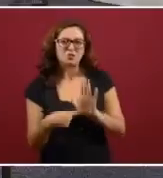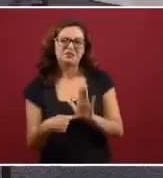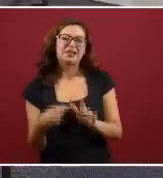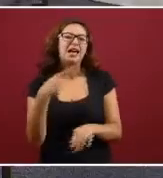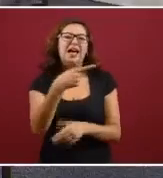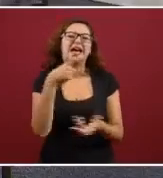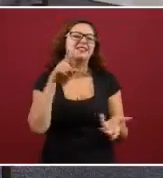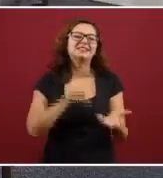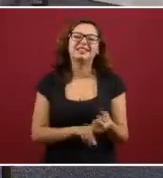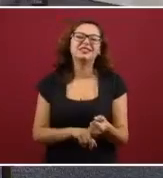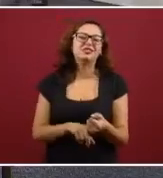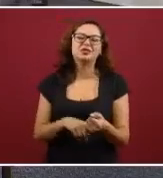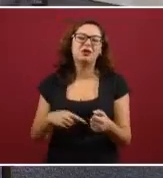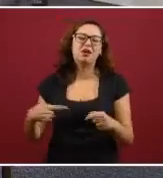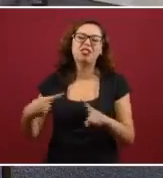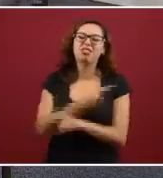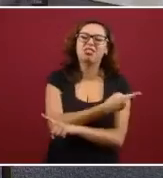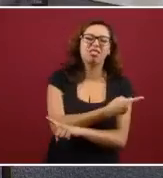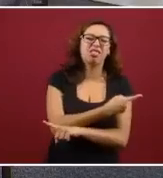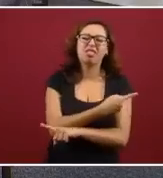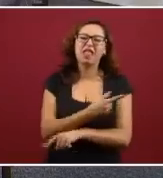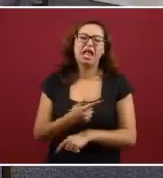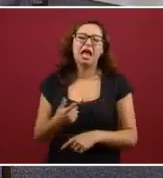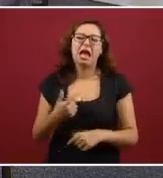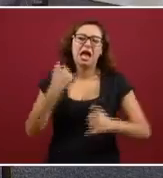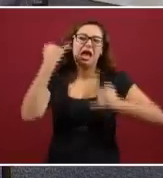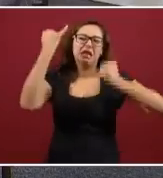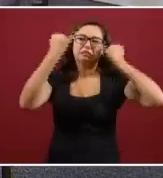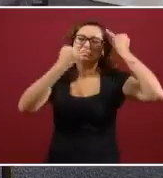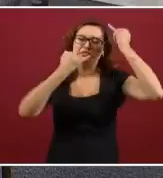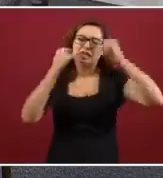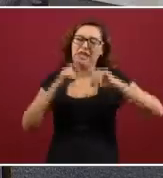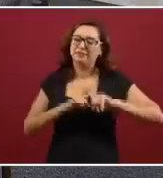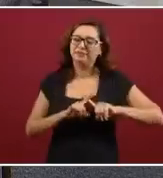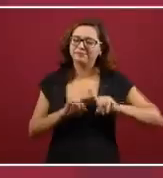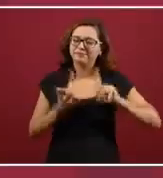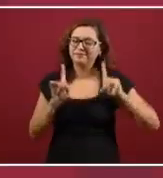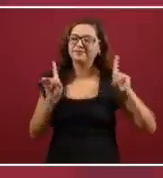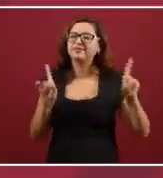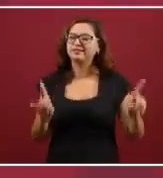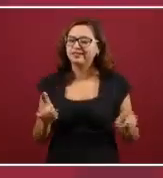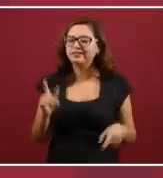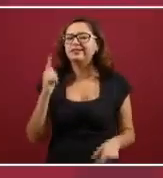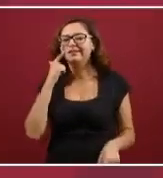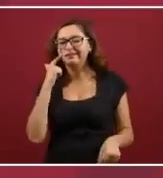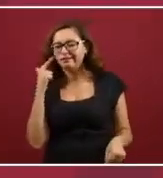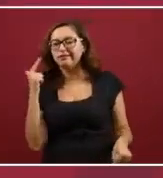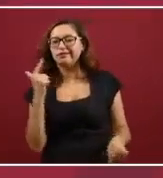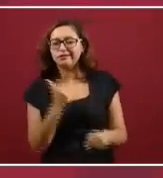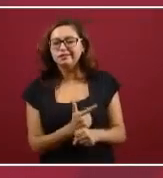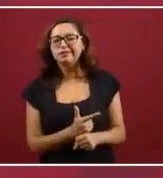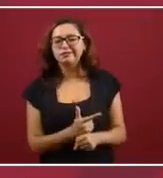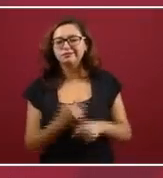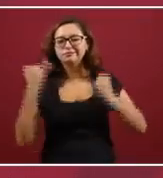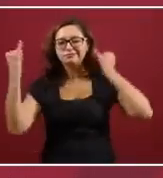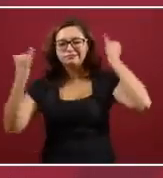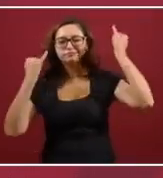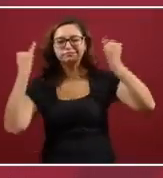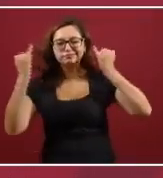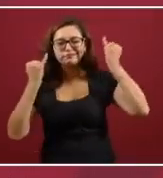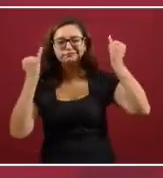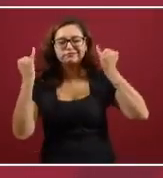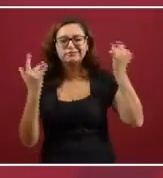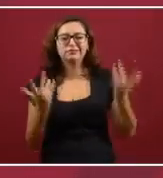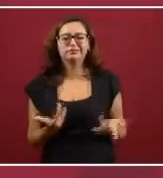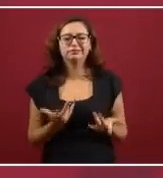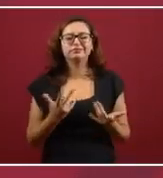otras motivaciones. De nuevo, yo mencioné el caso en las mismas reuniones, en las mismas llamadas que tengo con